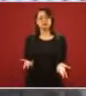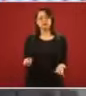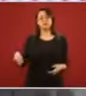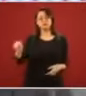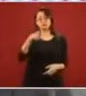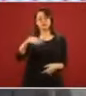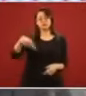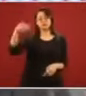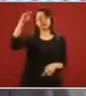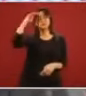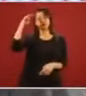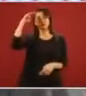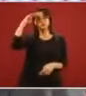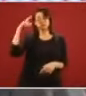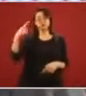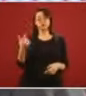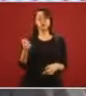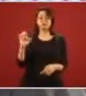mismo.